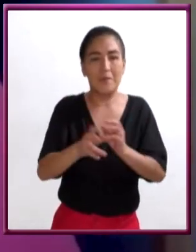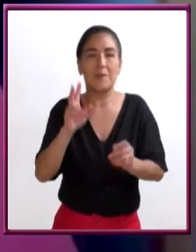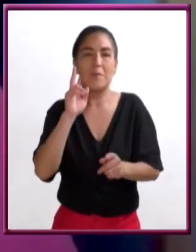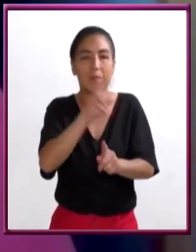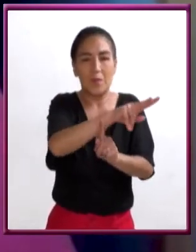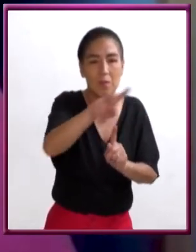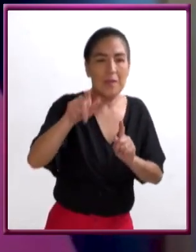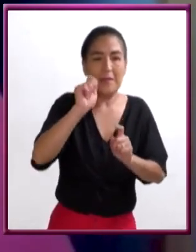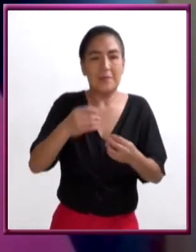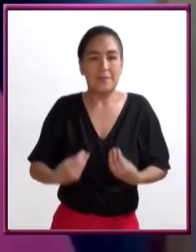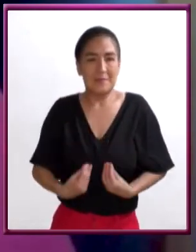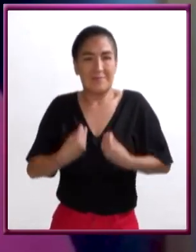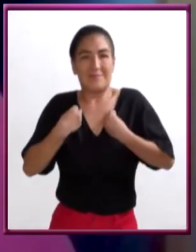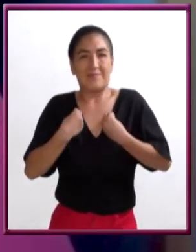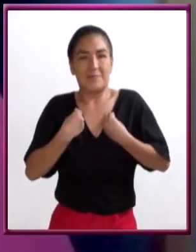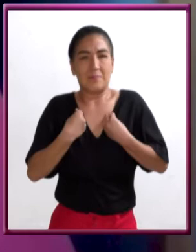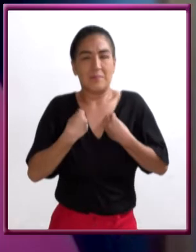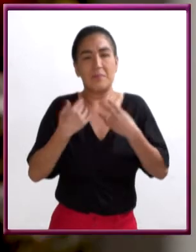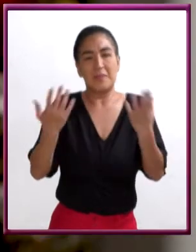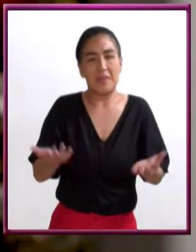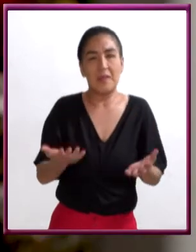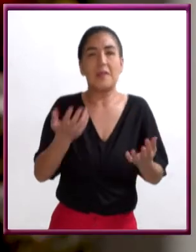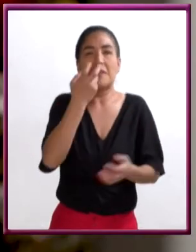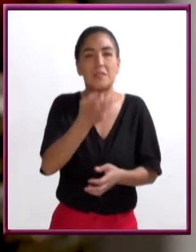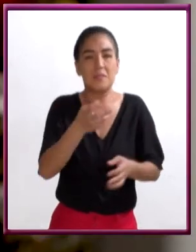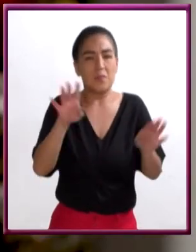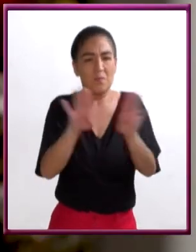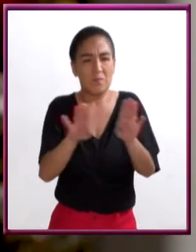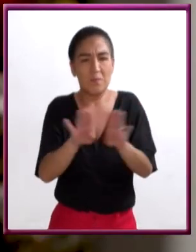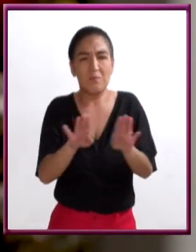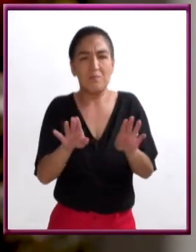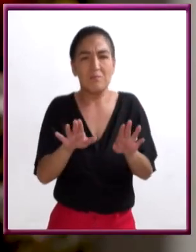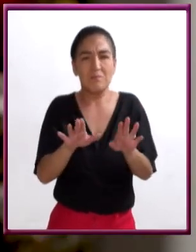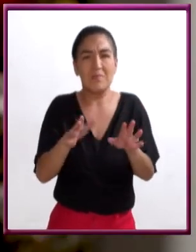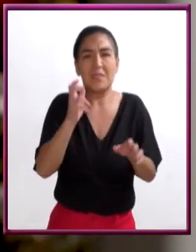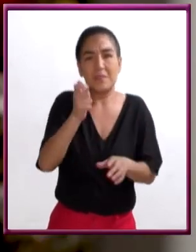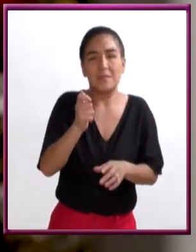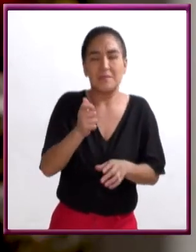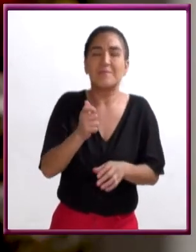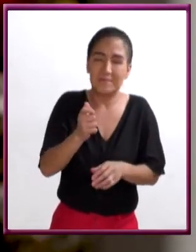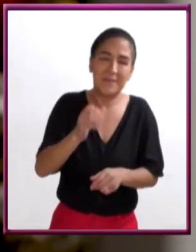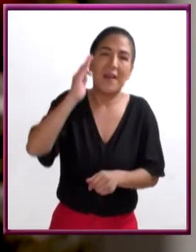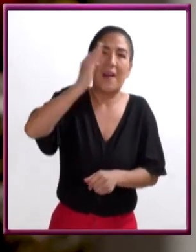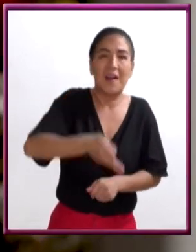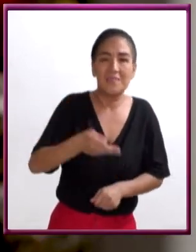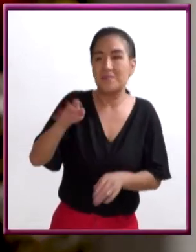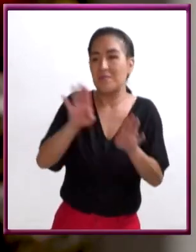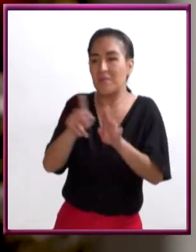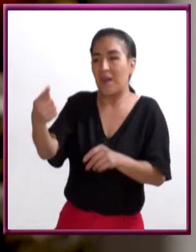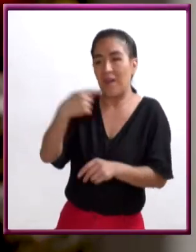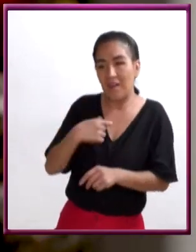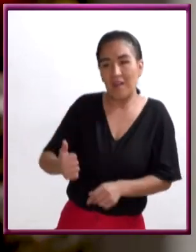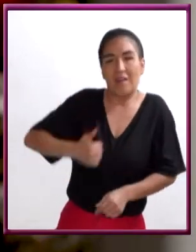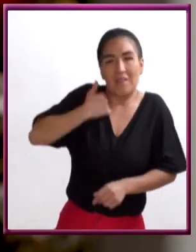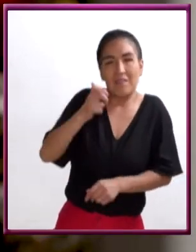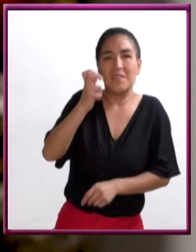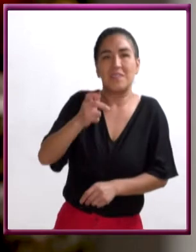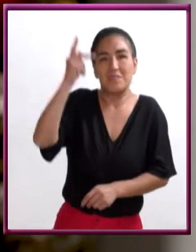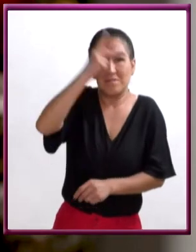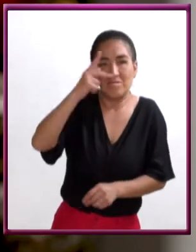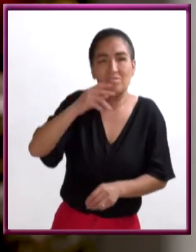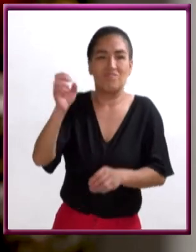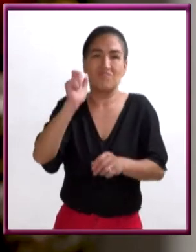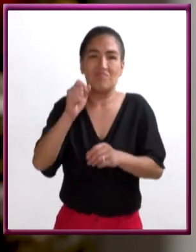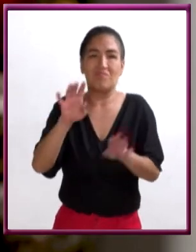de sentir, de ver la vida, entonces se abre el camino al abuso psicológico. Cuando yo